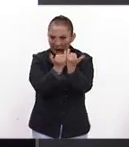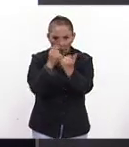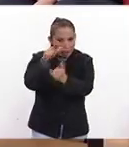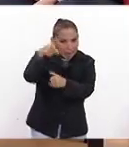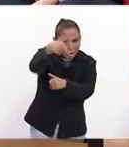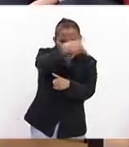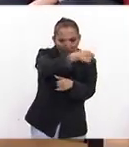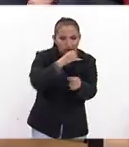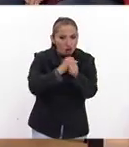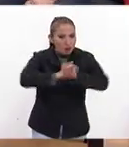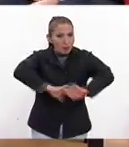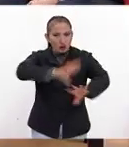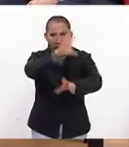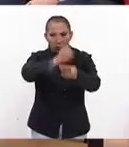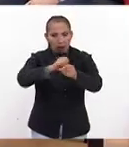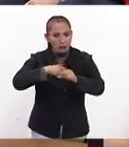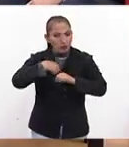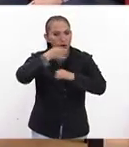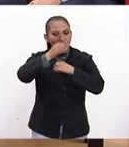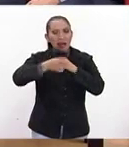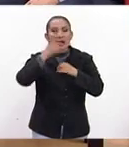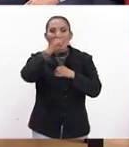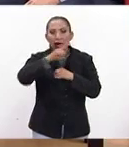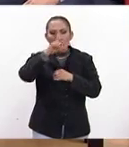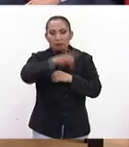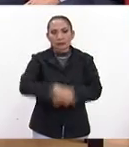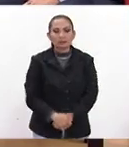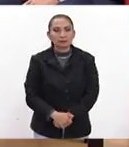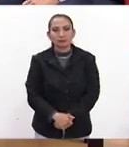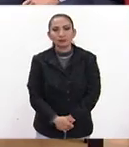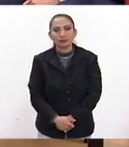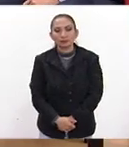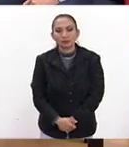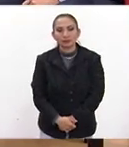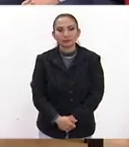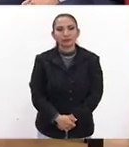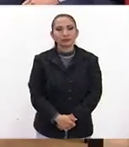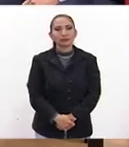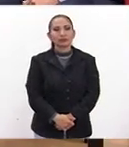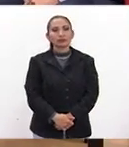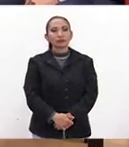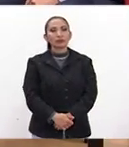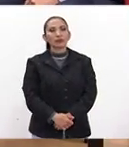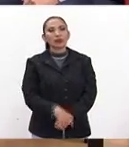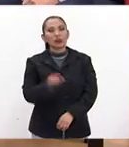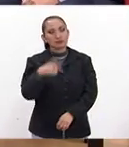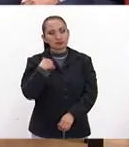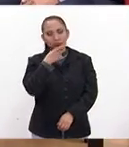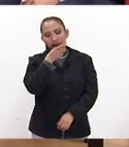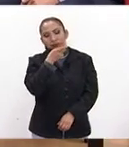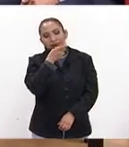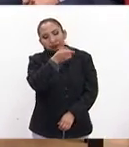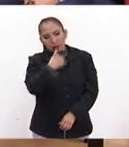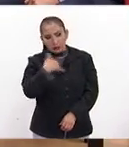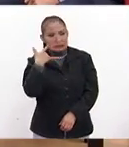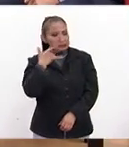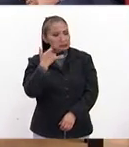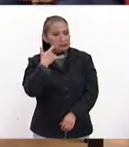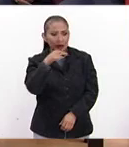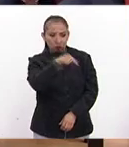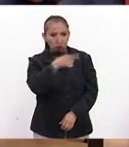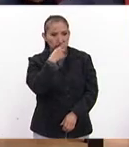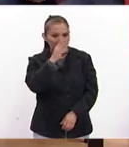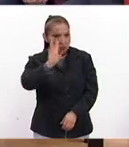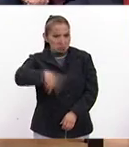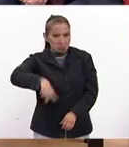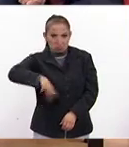va a haber esta información. En todas va a haber, y traducidos en estos cinco lenguas. Así, y es sin duda un esfuerzo que, como tú